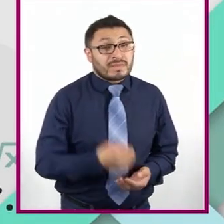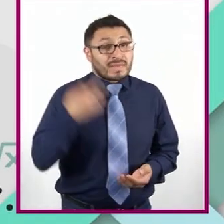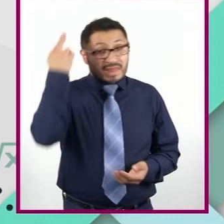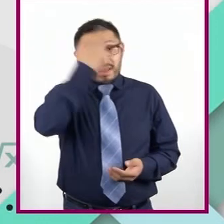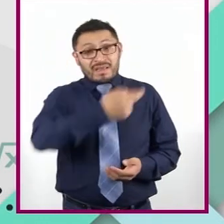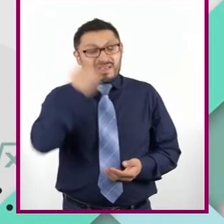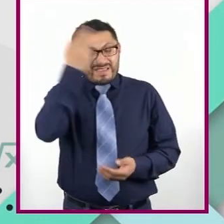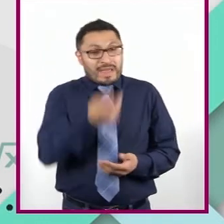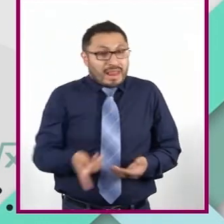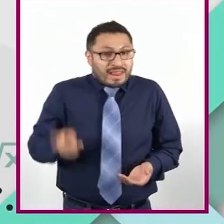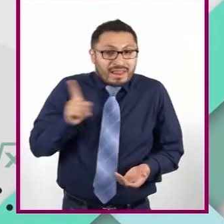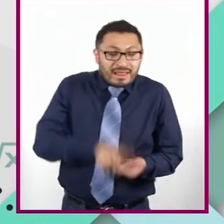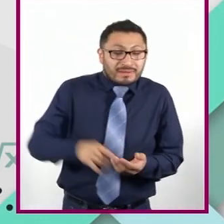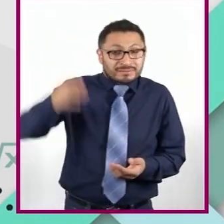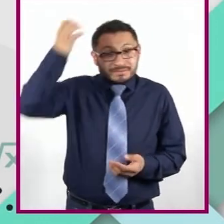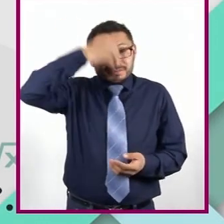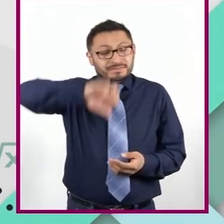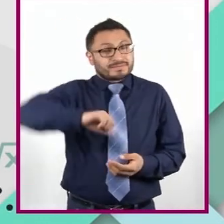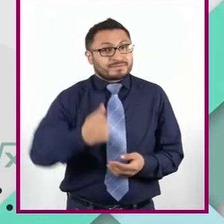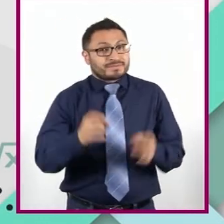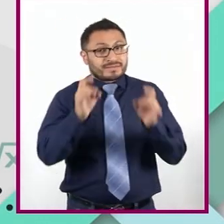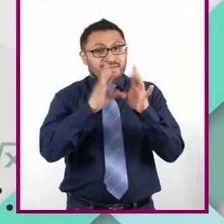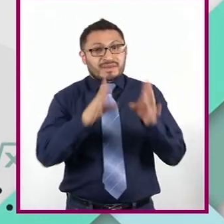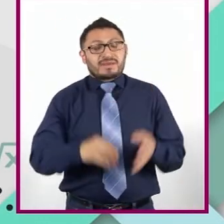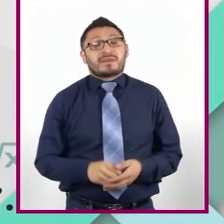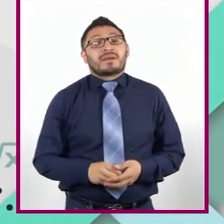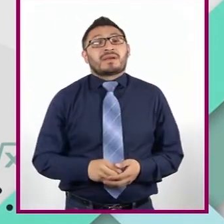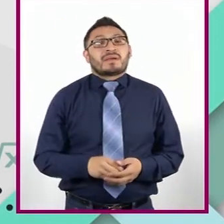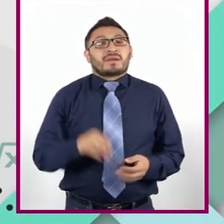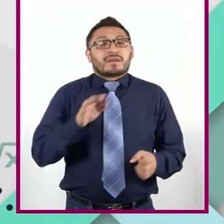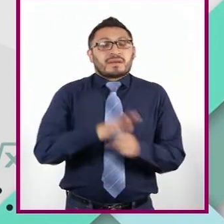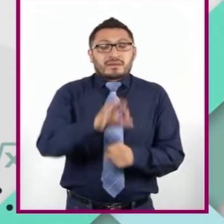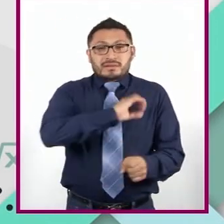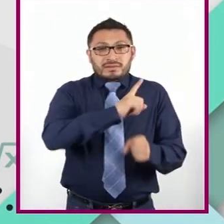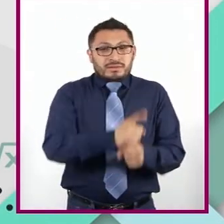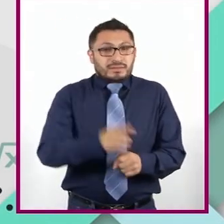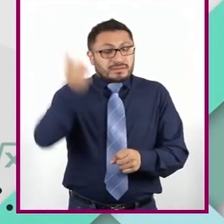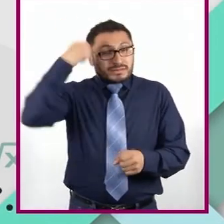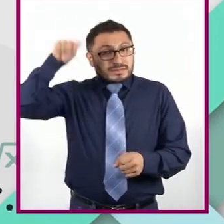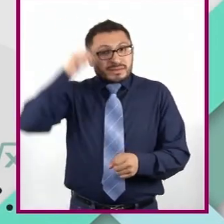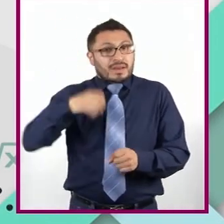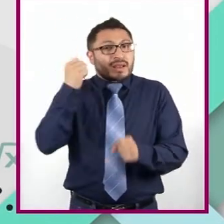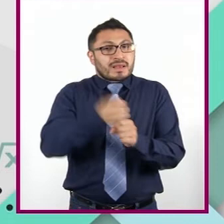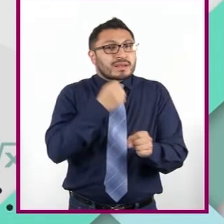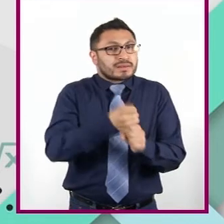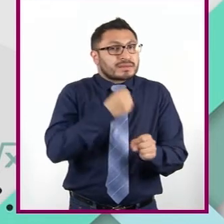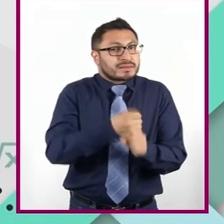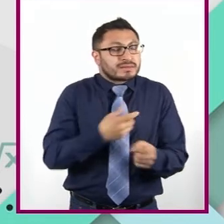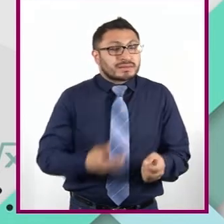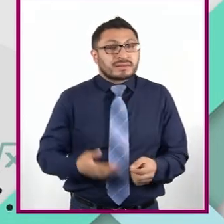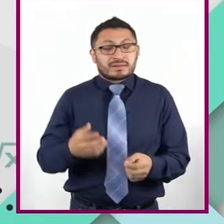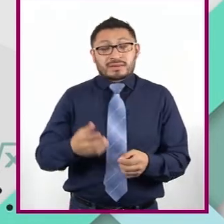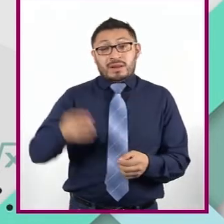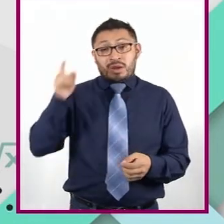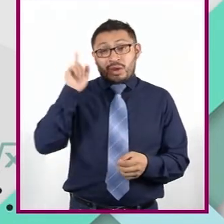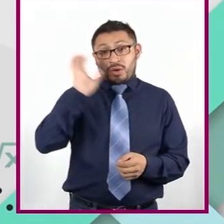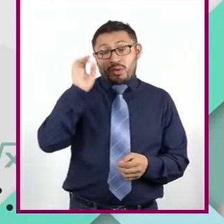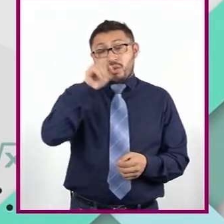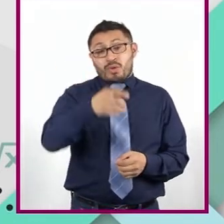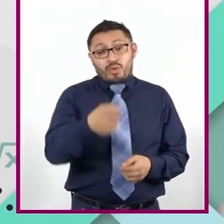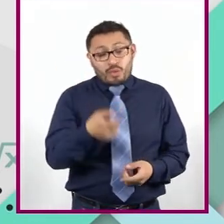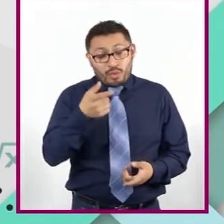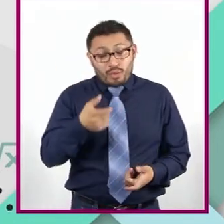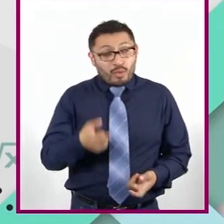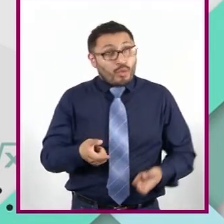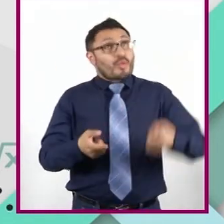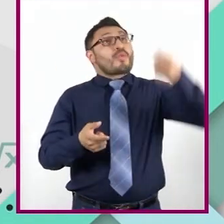Examinemos dentro de este experimento otro caso. ¿Cuál es la probabilidad teórica y frecuencial de que al lanzar una moneda y un